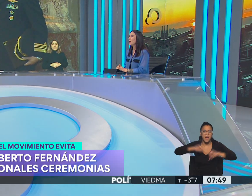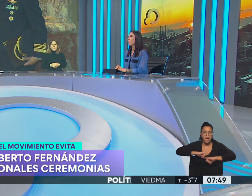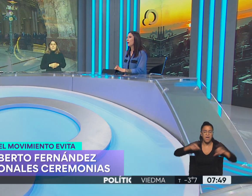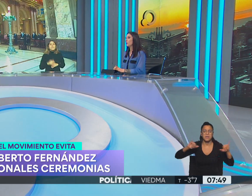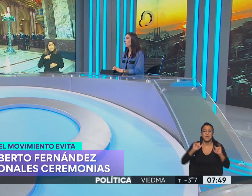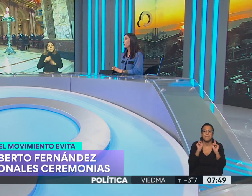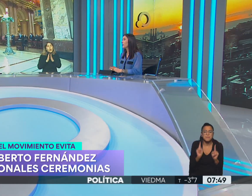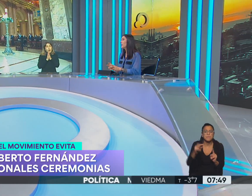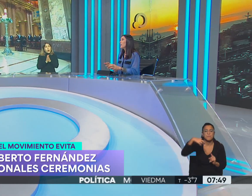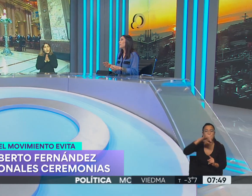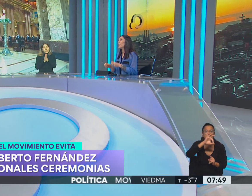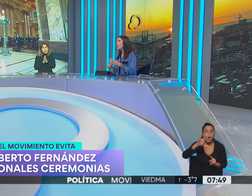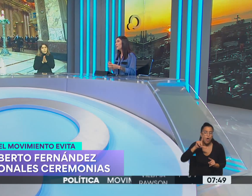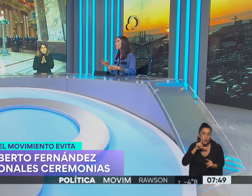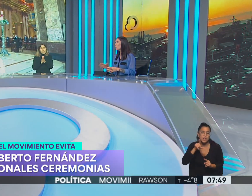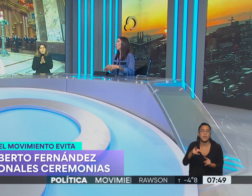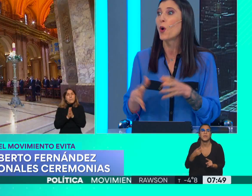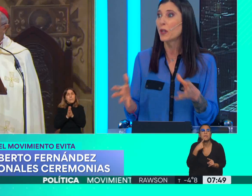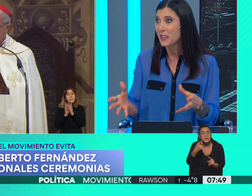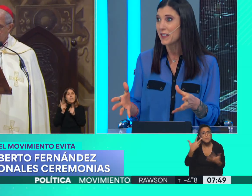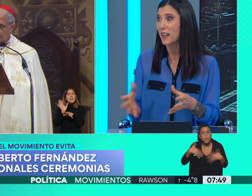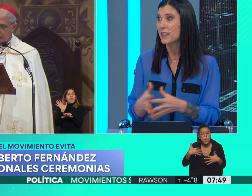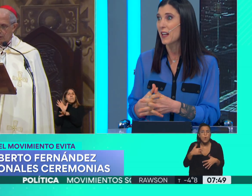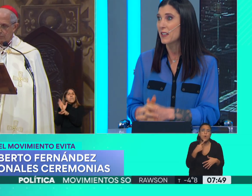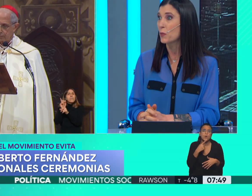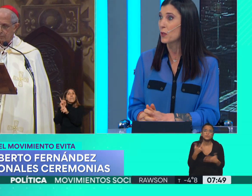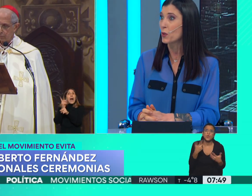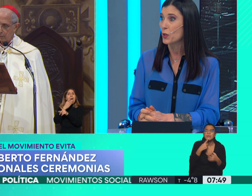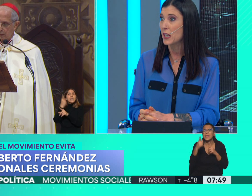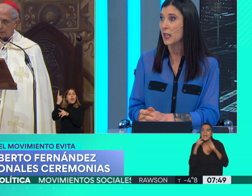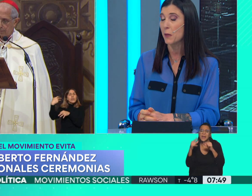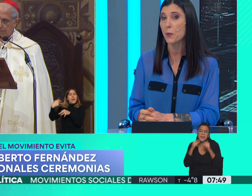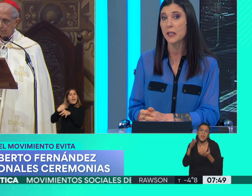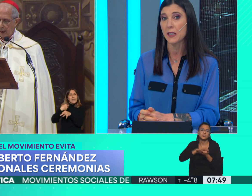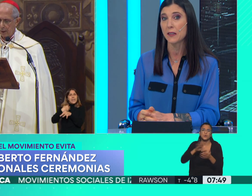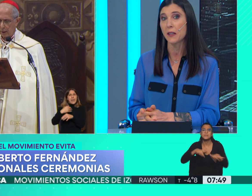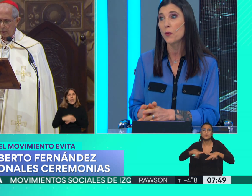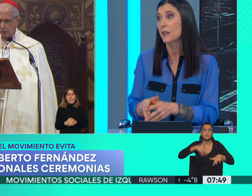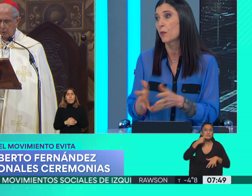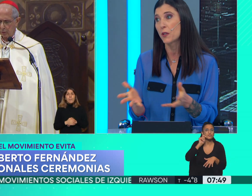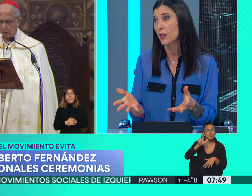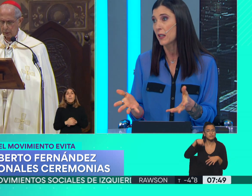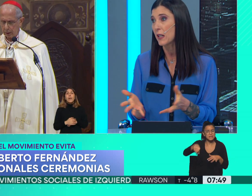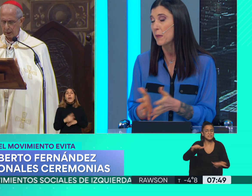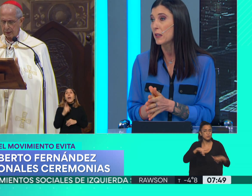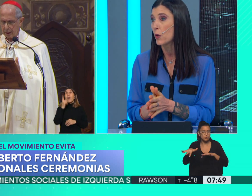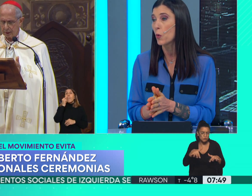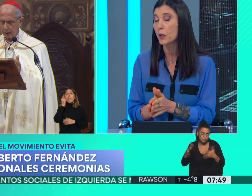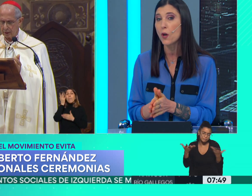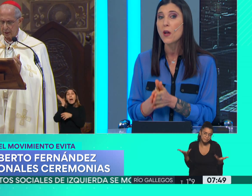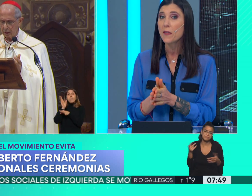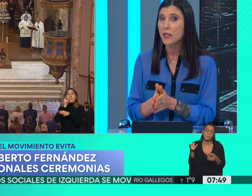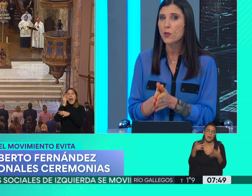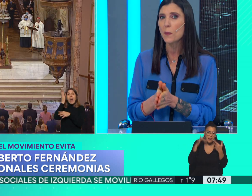mario poli decían muchos con críticas a la situación social república argentina una situación que claramente no